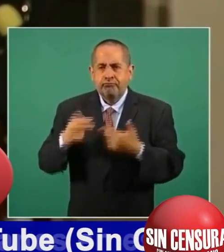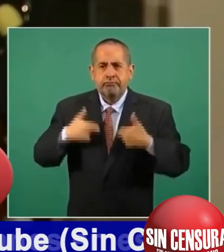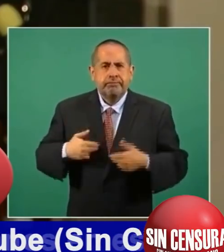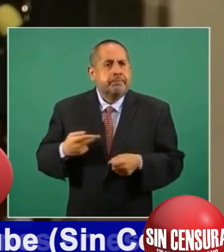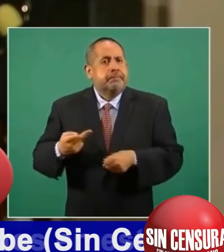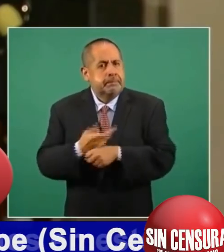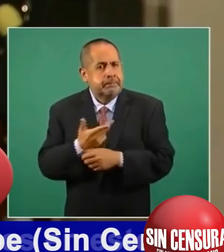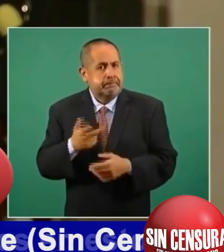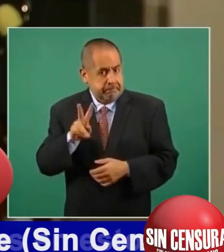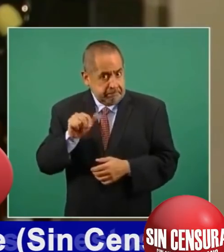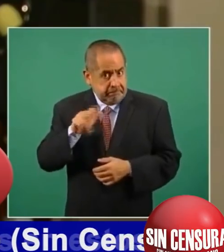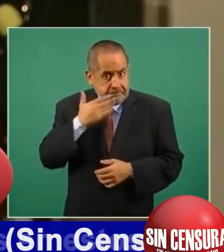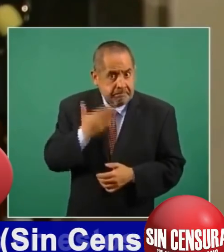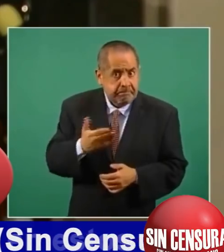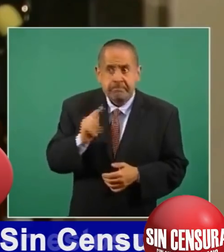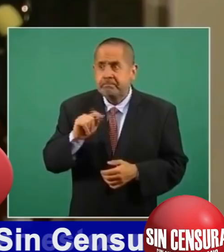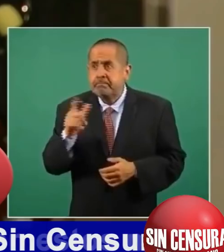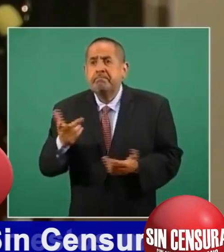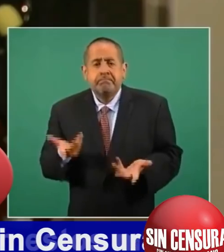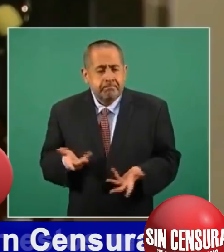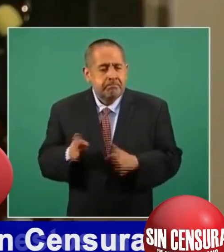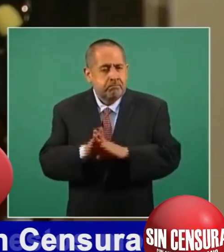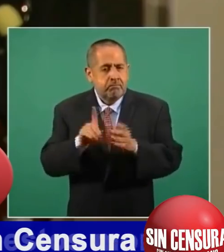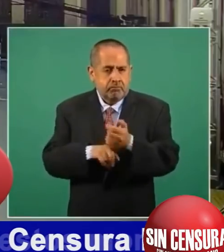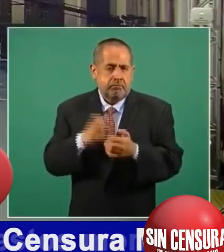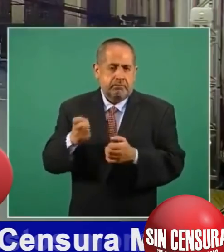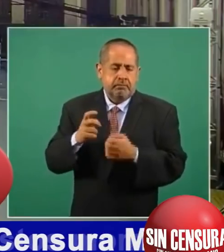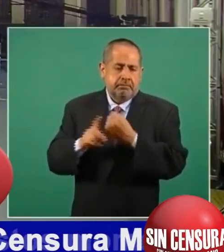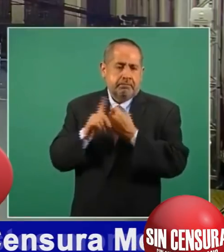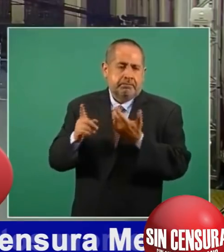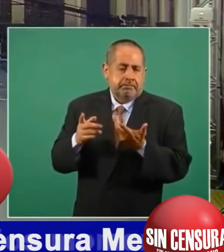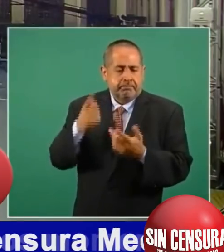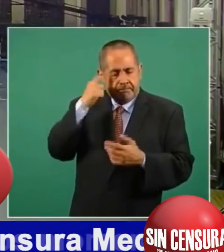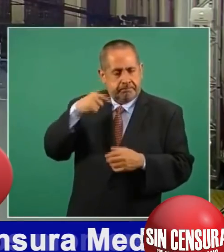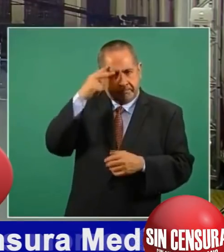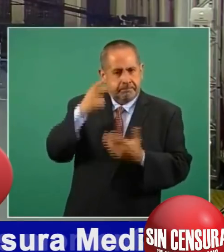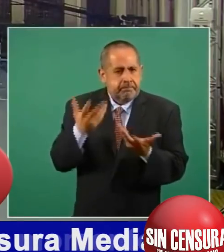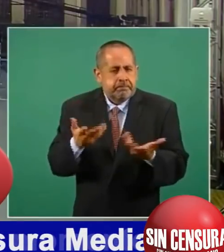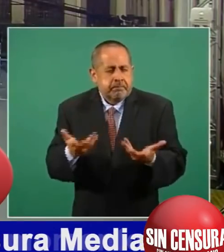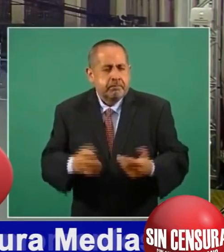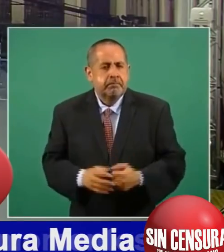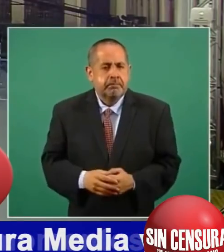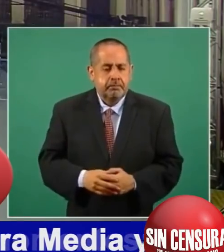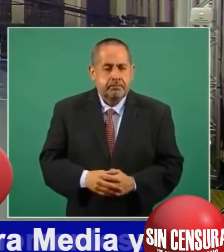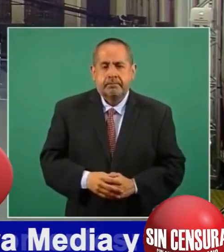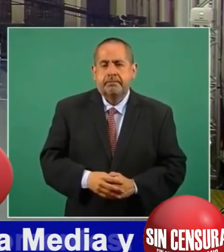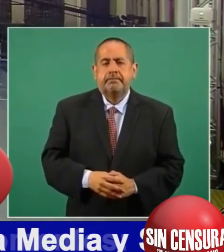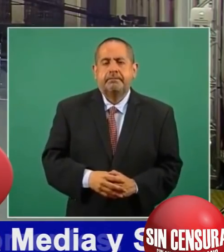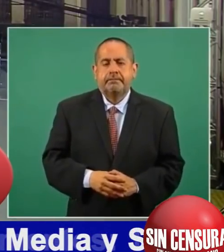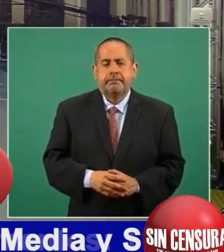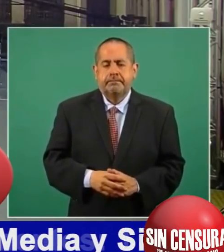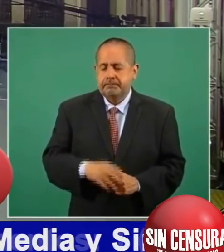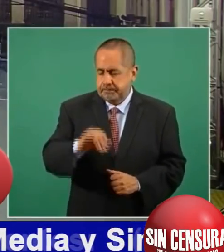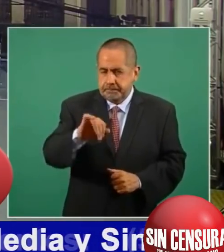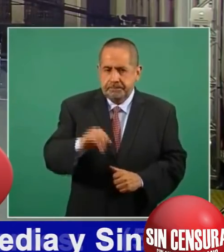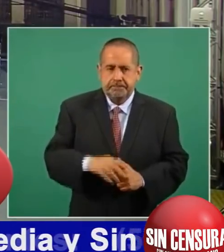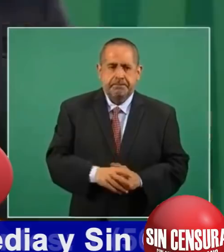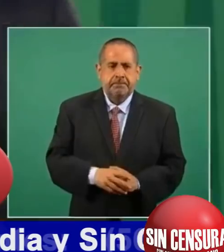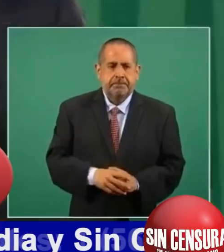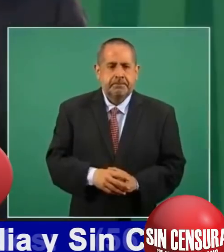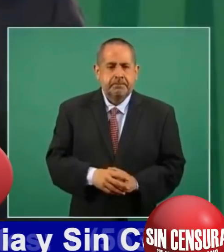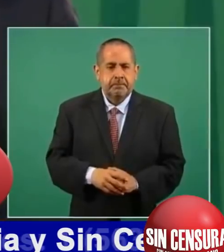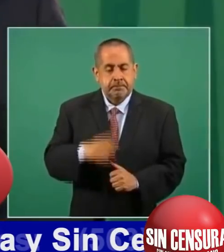migrantes, que es un tema, por supuesto, que afecta también a México. Sí, mire,